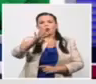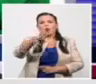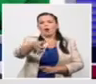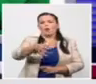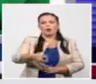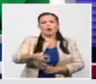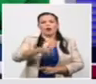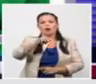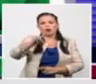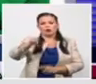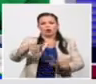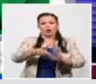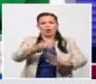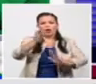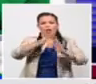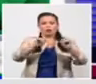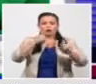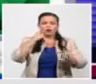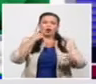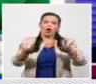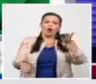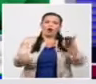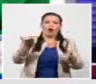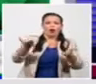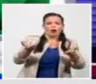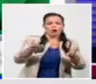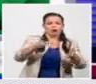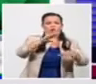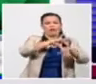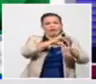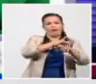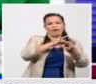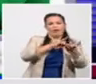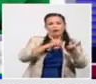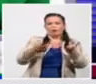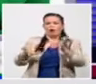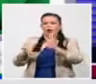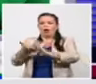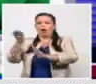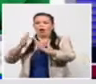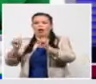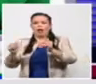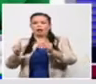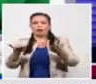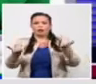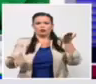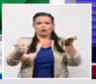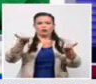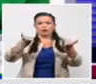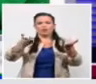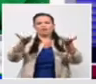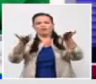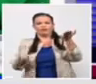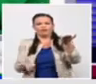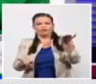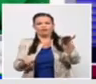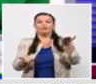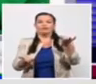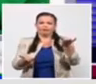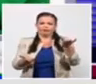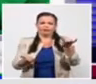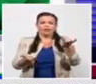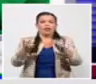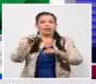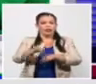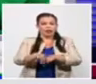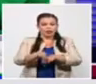balance de altas ingresos sigue siendo negativo y es lo que hace que los activos se